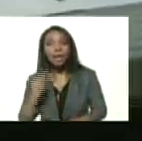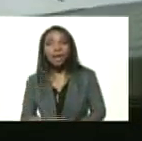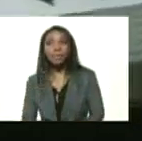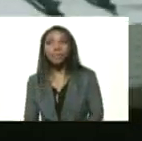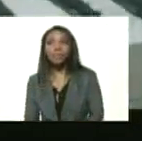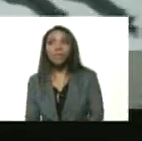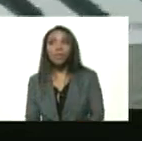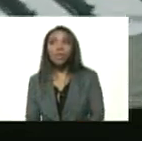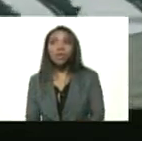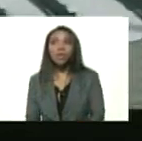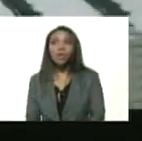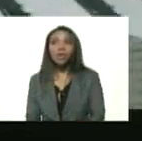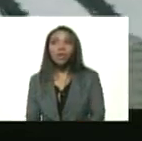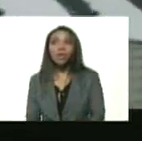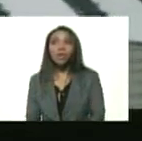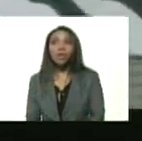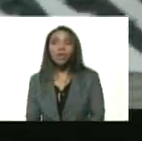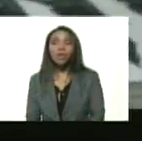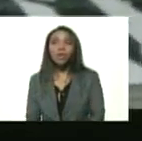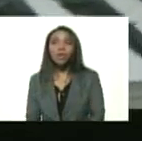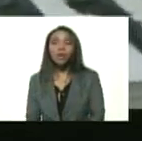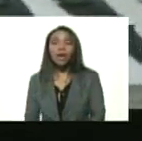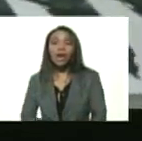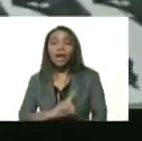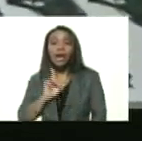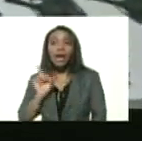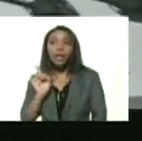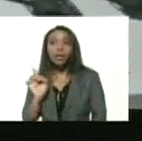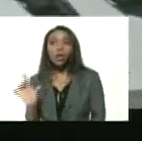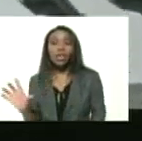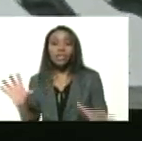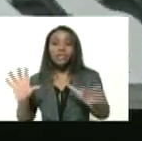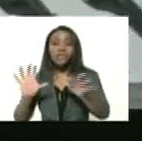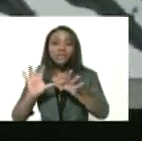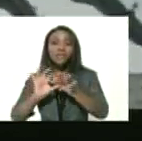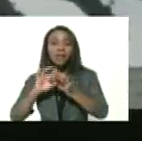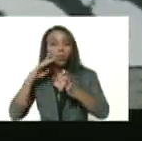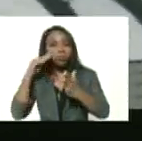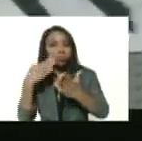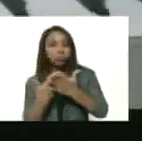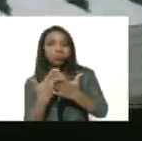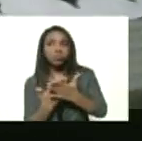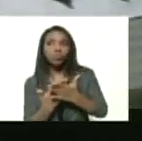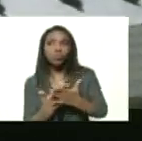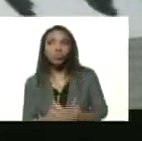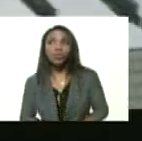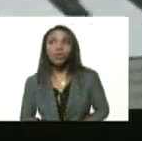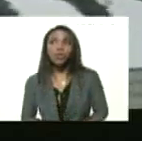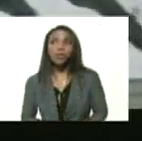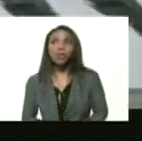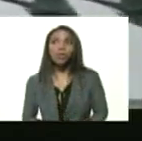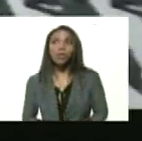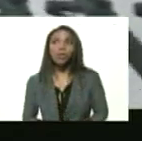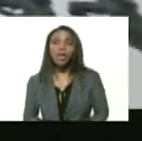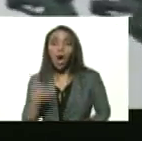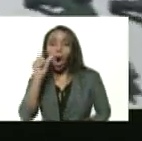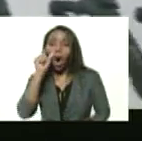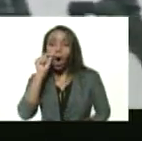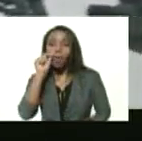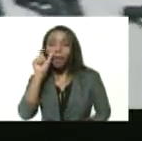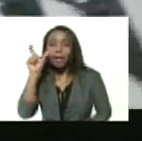con el otro hilo de la madeja. Esto es lo que une el testimonio de Rubén